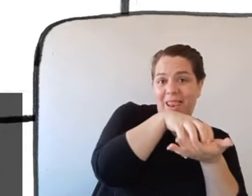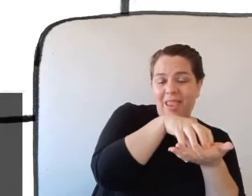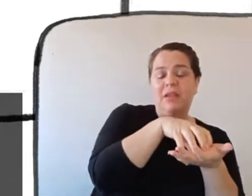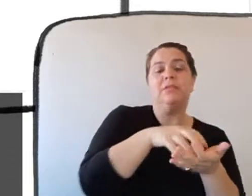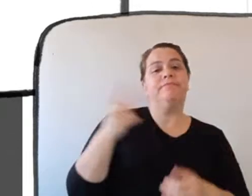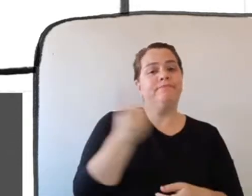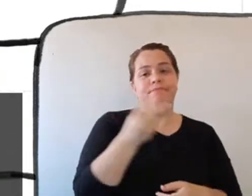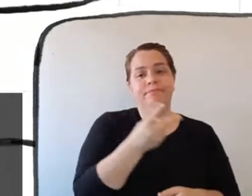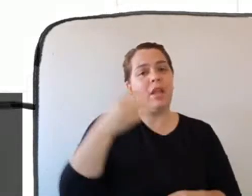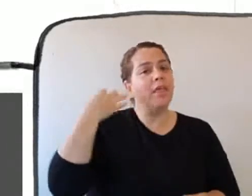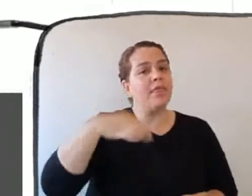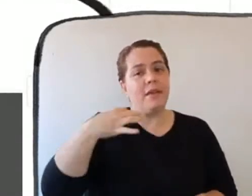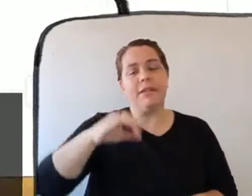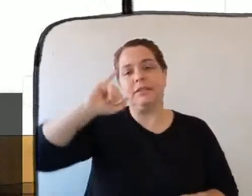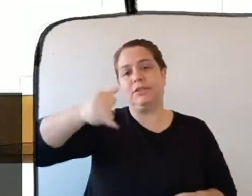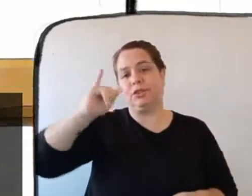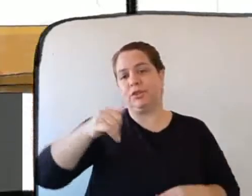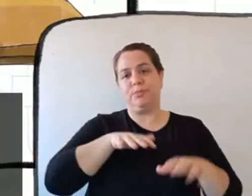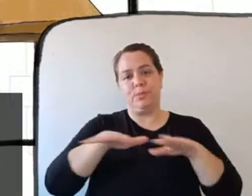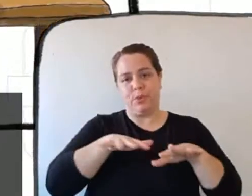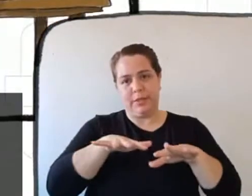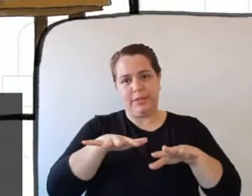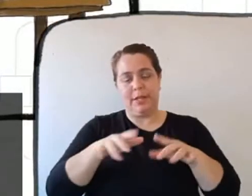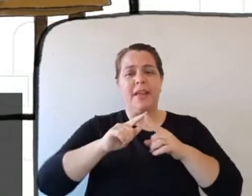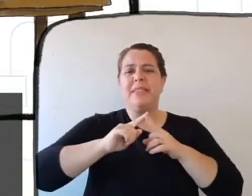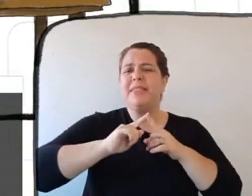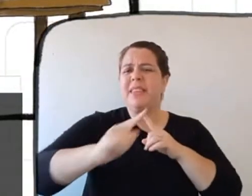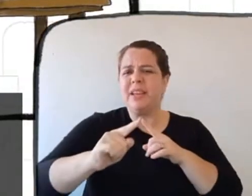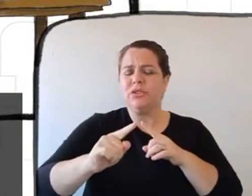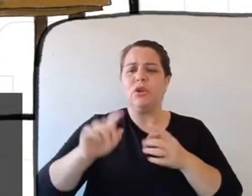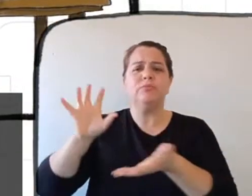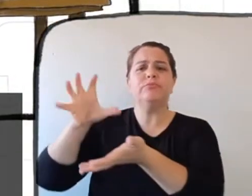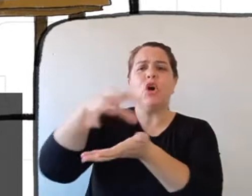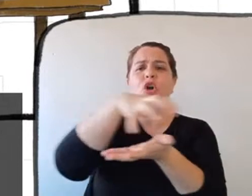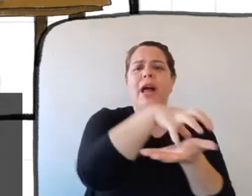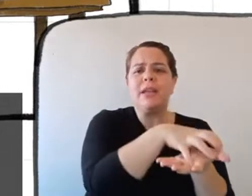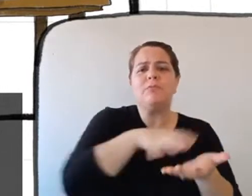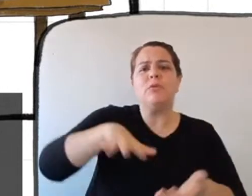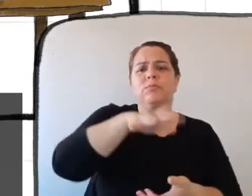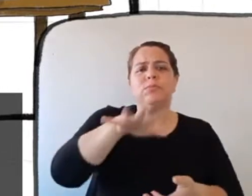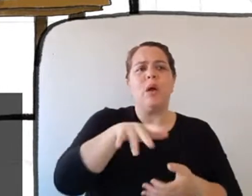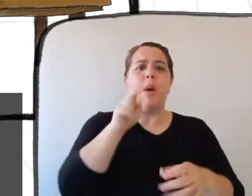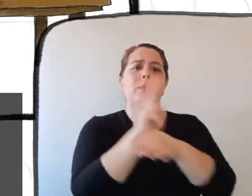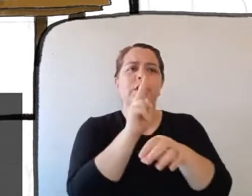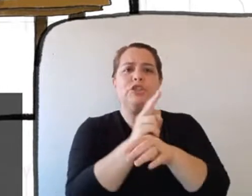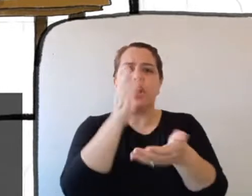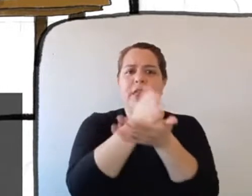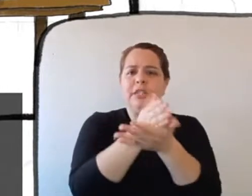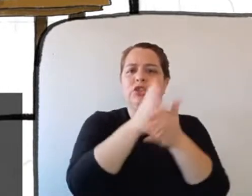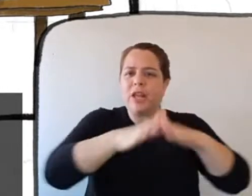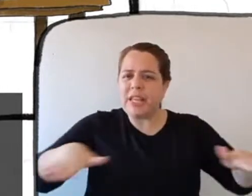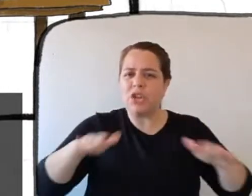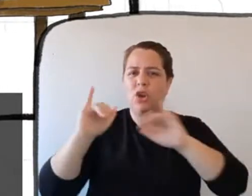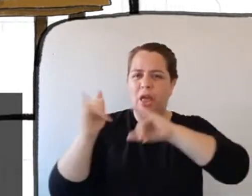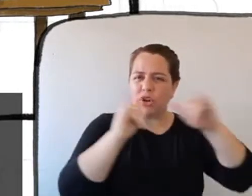centro de salud, estas instituciones tienen que actuar. Deben comunicarse de inmediato a los organismos locales de protección de derechos de